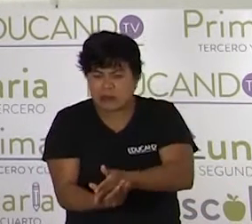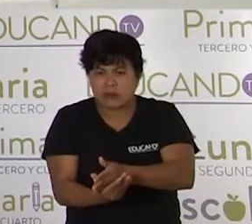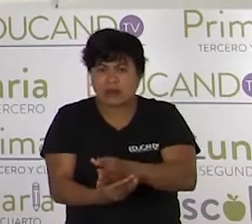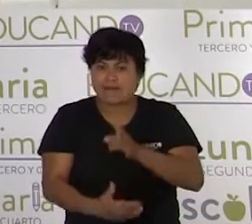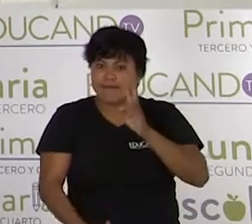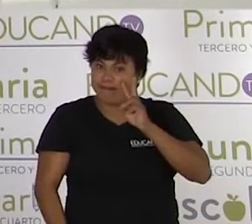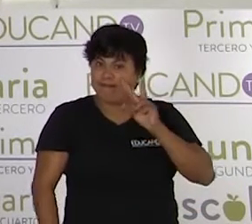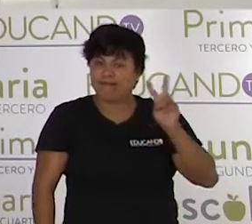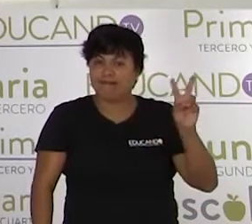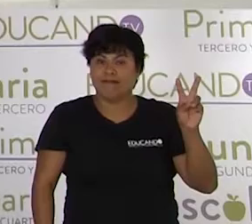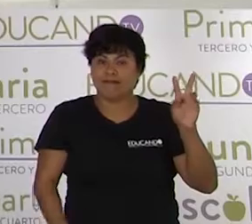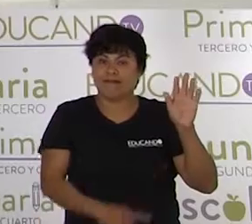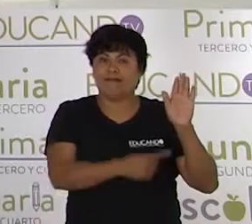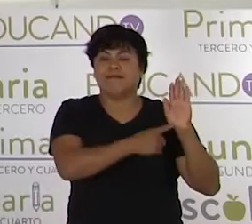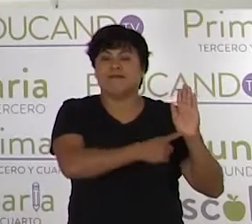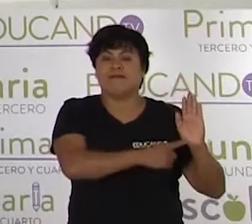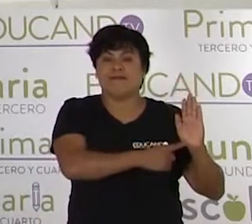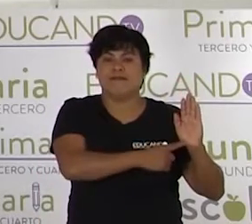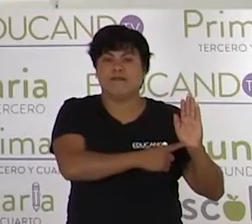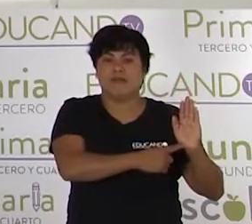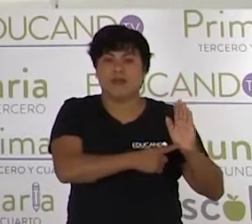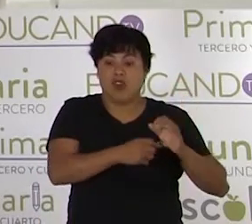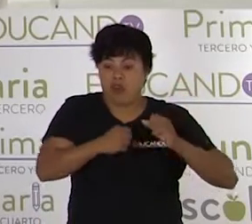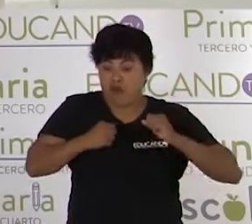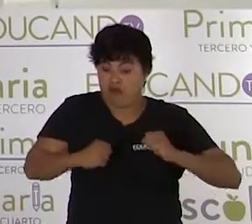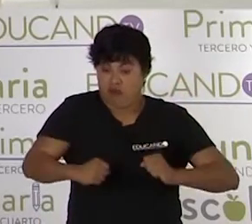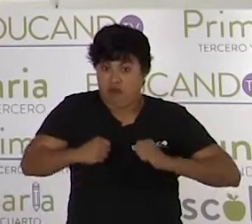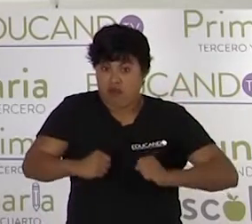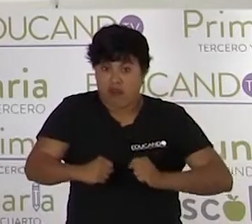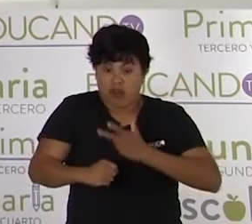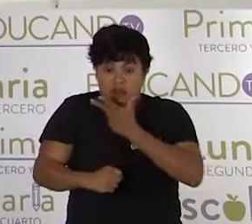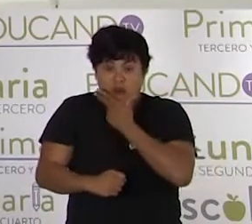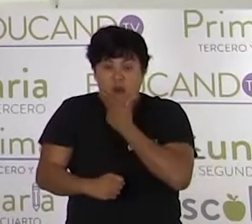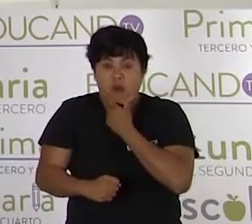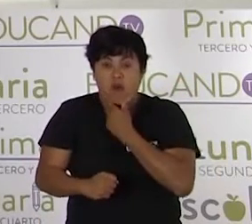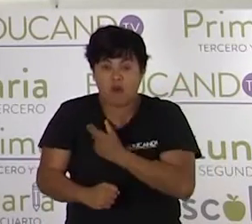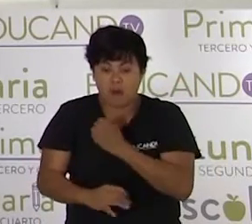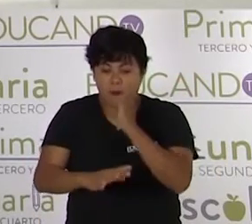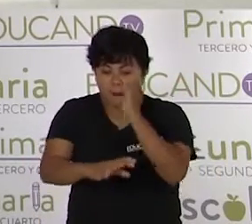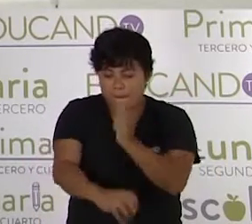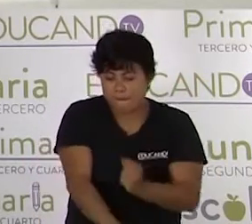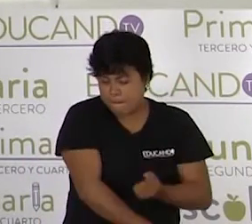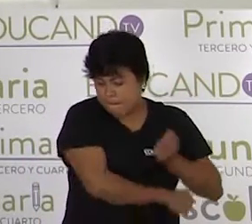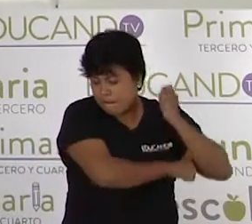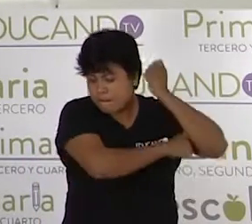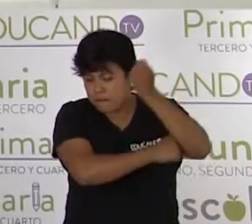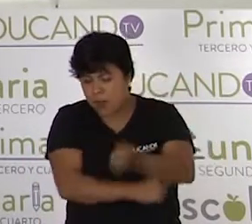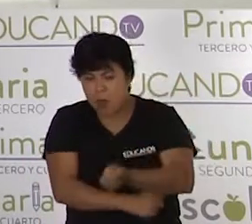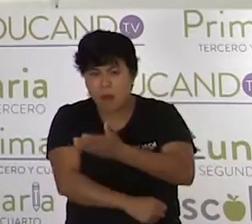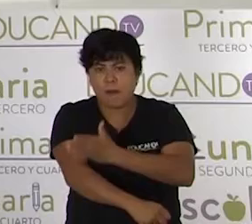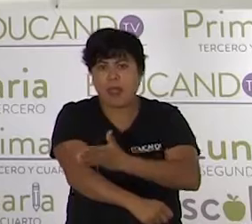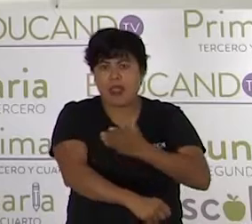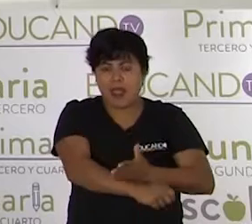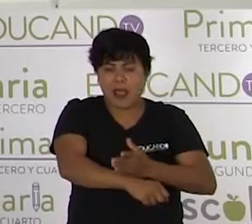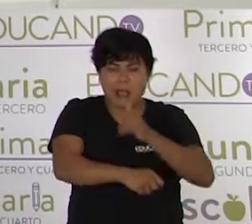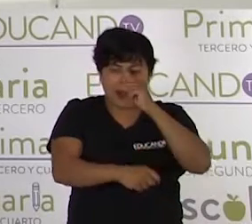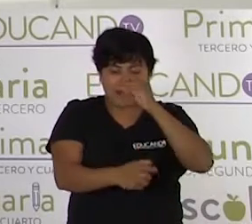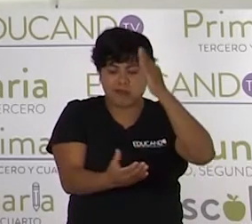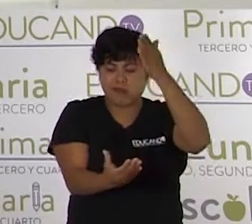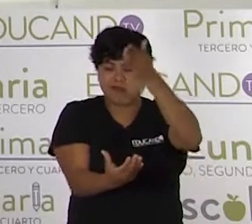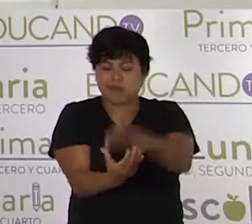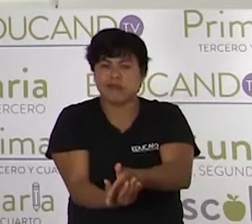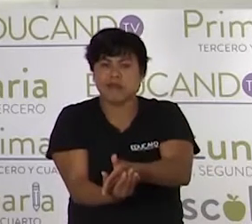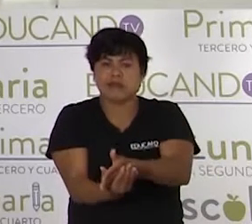Observa, la fuerza con la que el hombre atoró la hacha en el